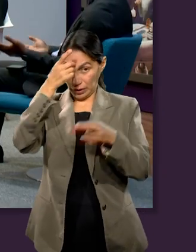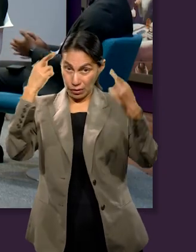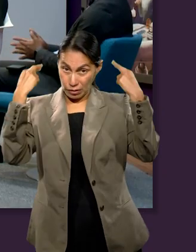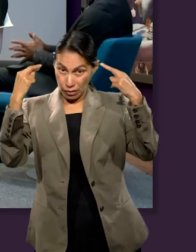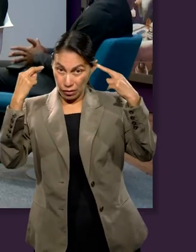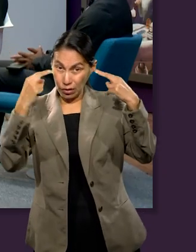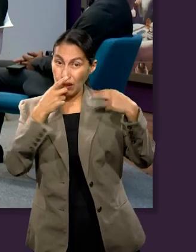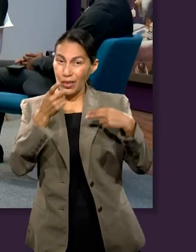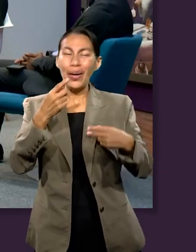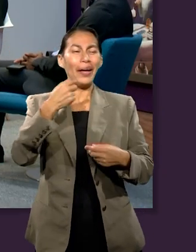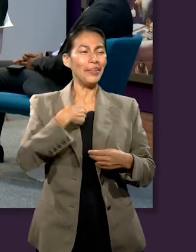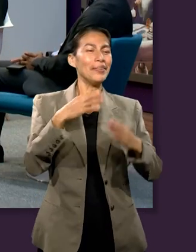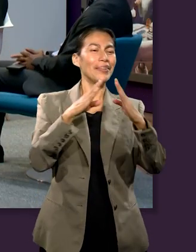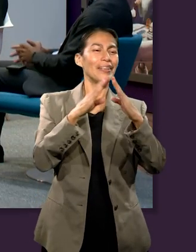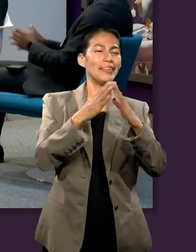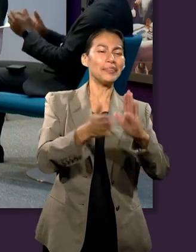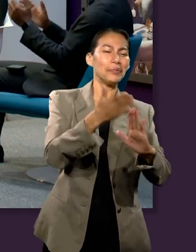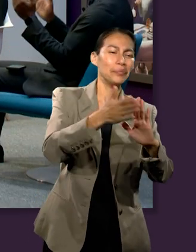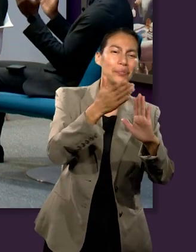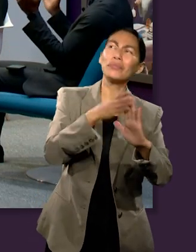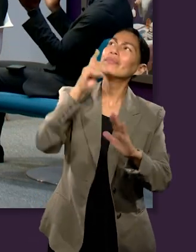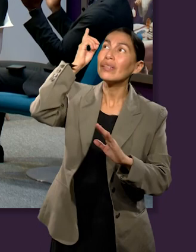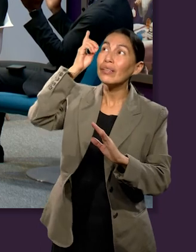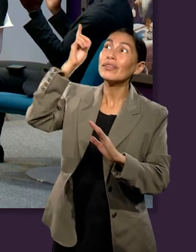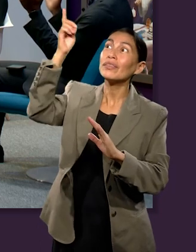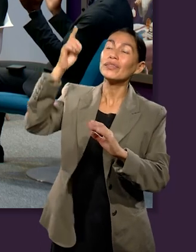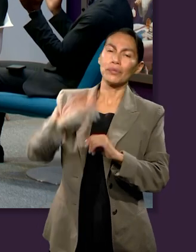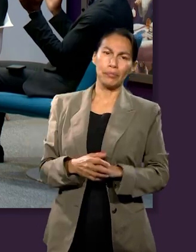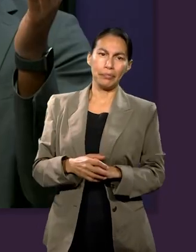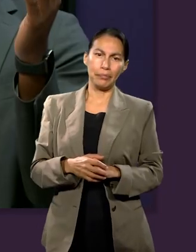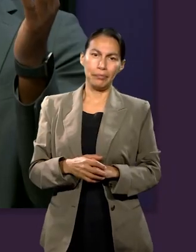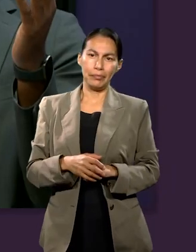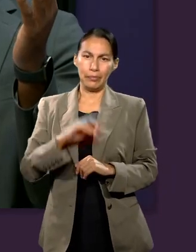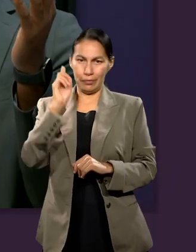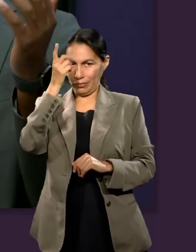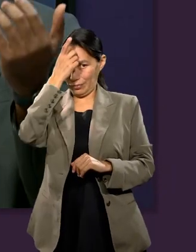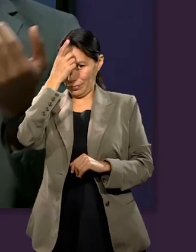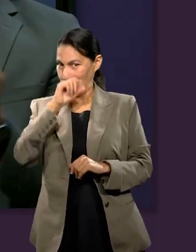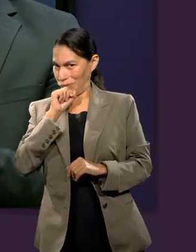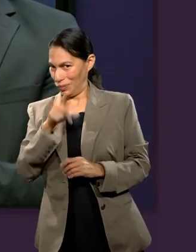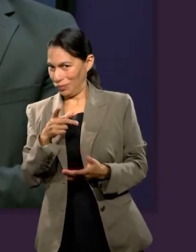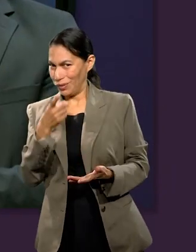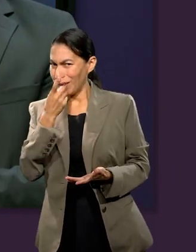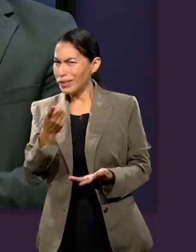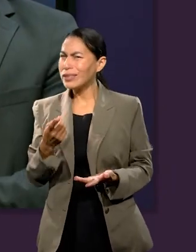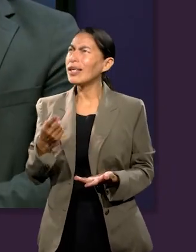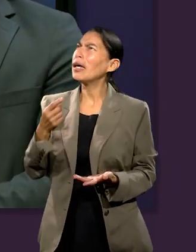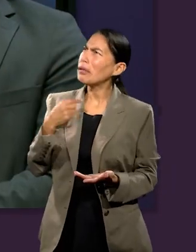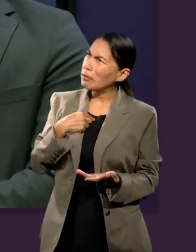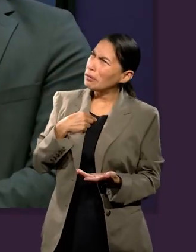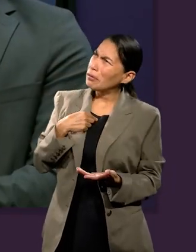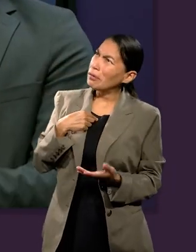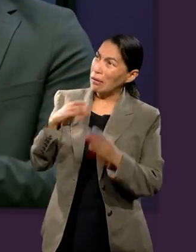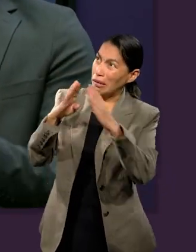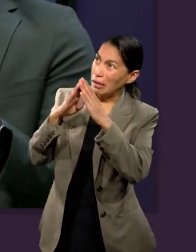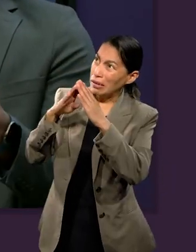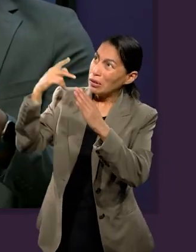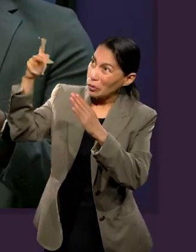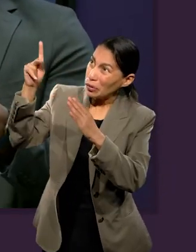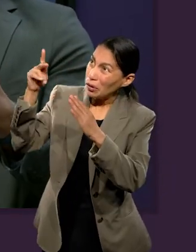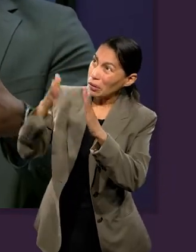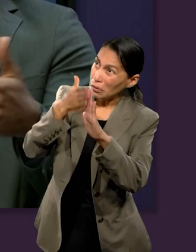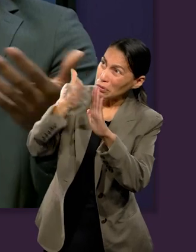el rey David intentó Y dice Bueno voy a construirle una casa a Dios y y él mismo dice Pero